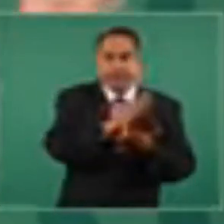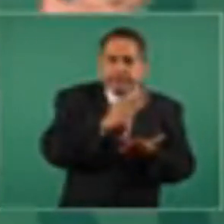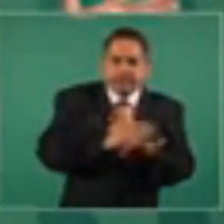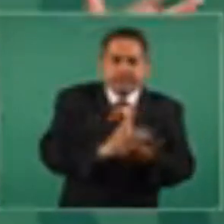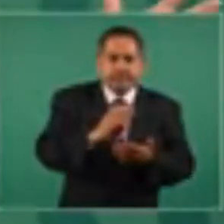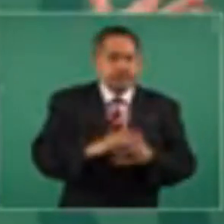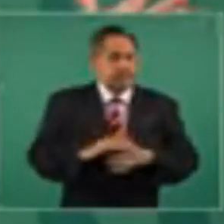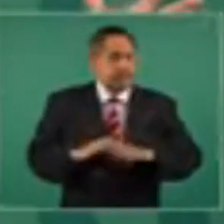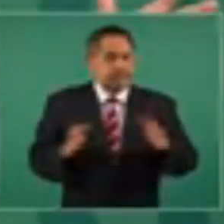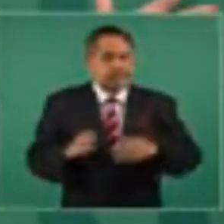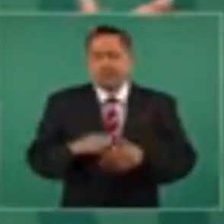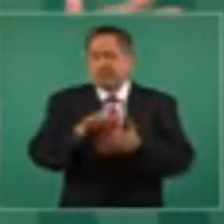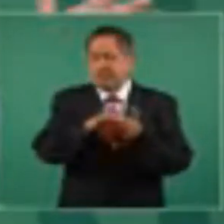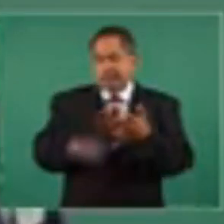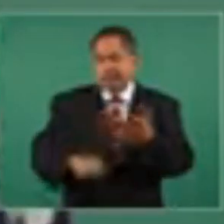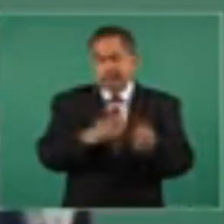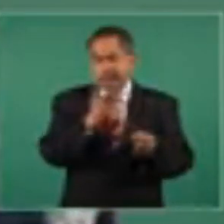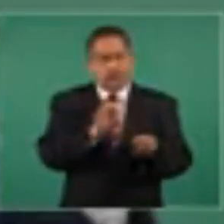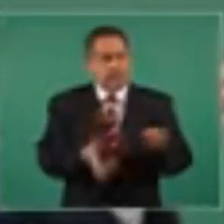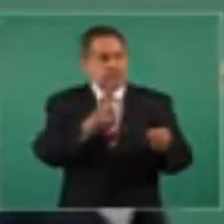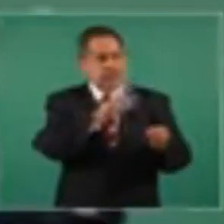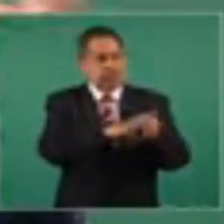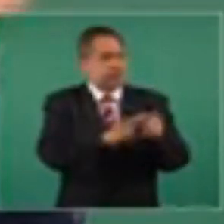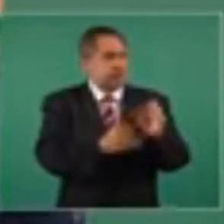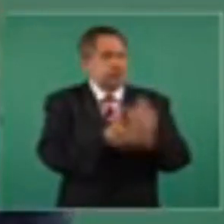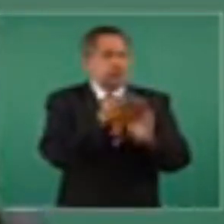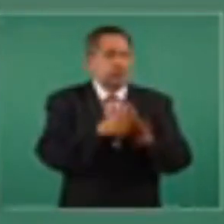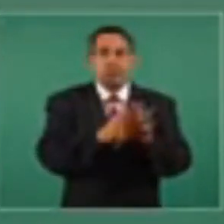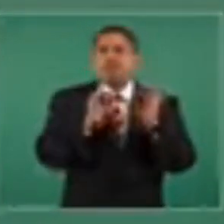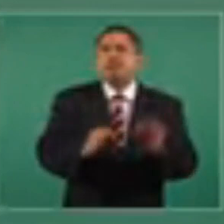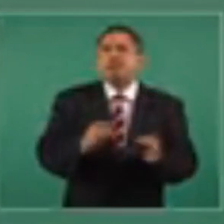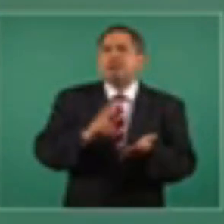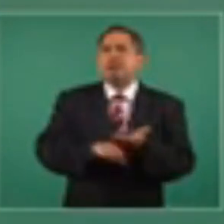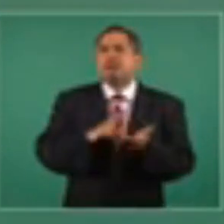Entonces, un hospital que costaba